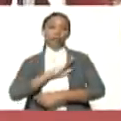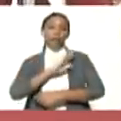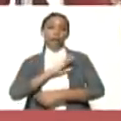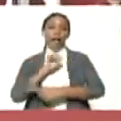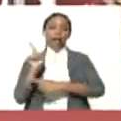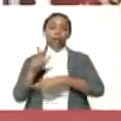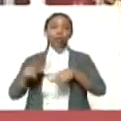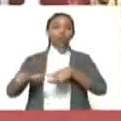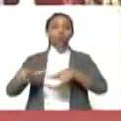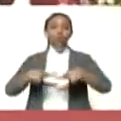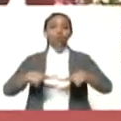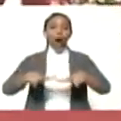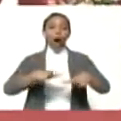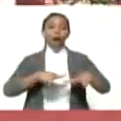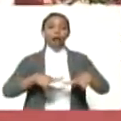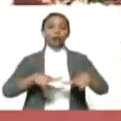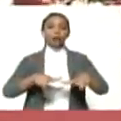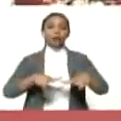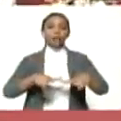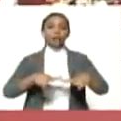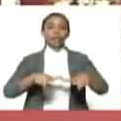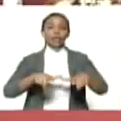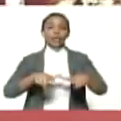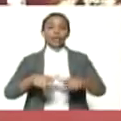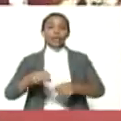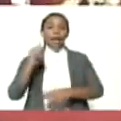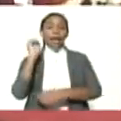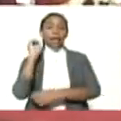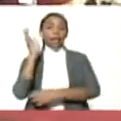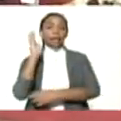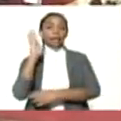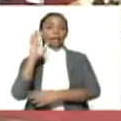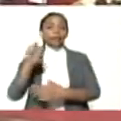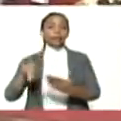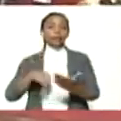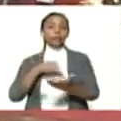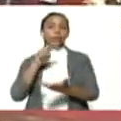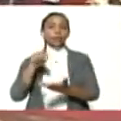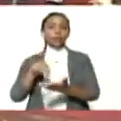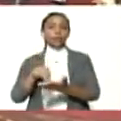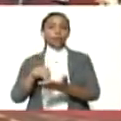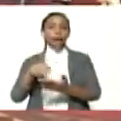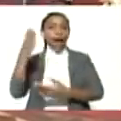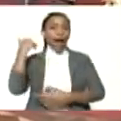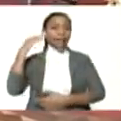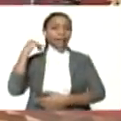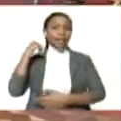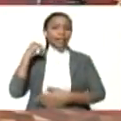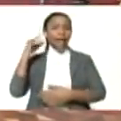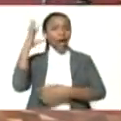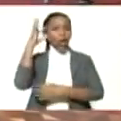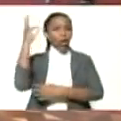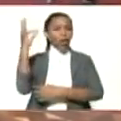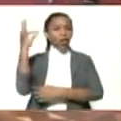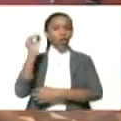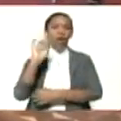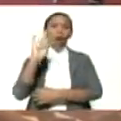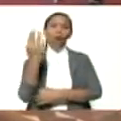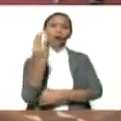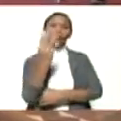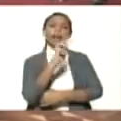estos espacios del Palacio Federal Legislativo, del antiguo Congreso de la Cuarta